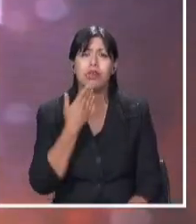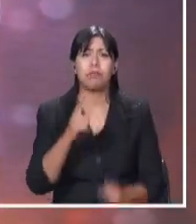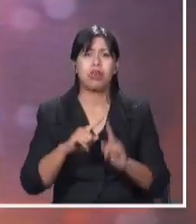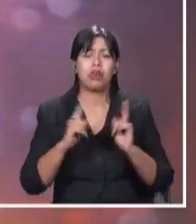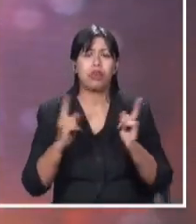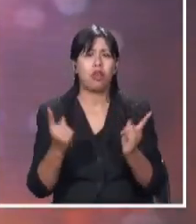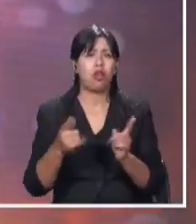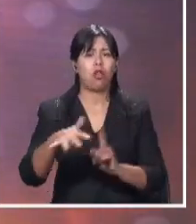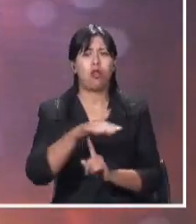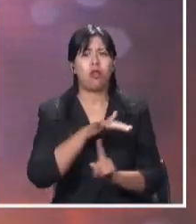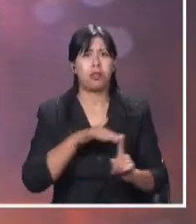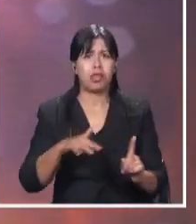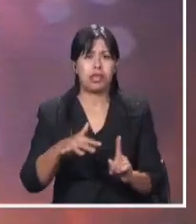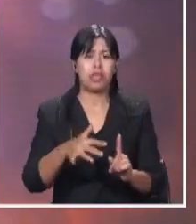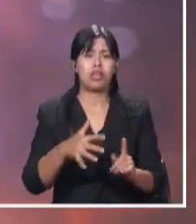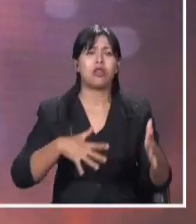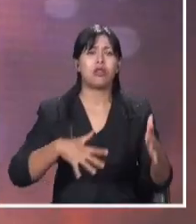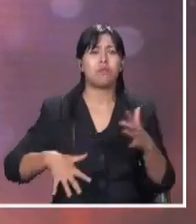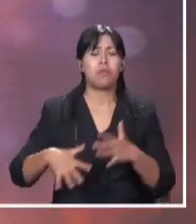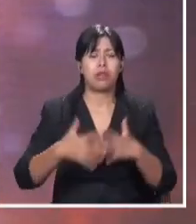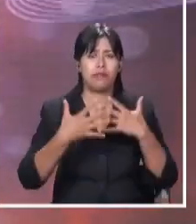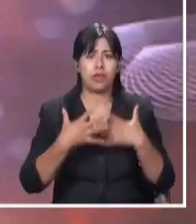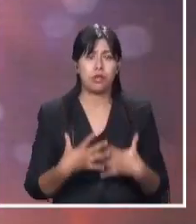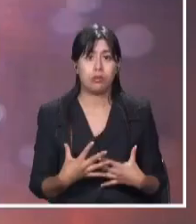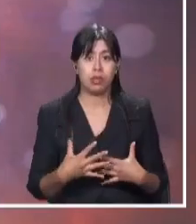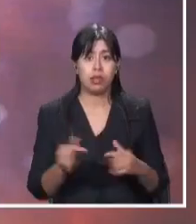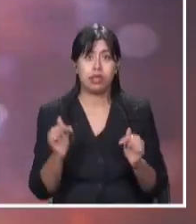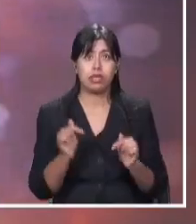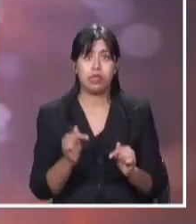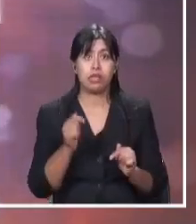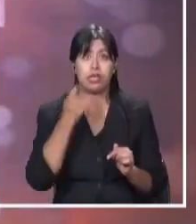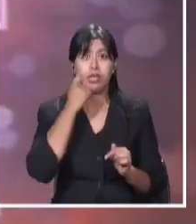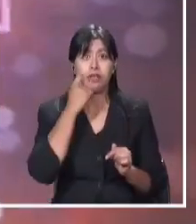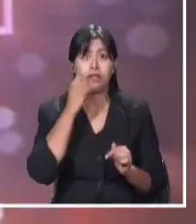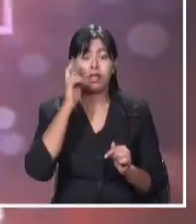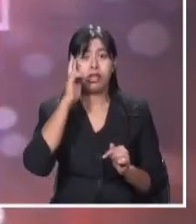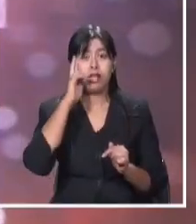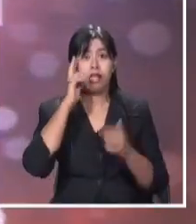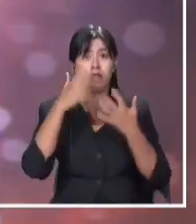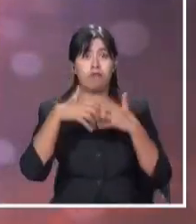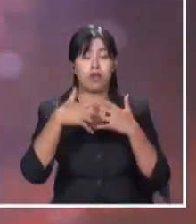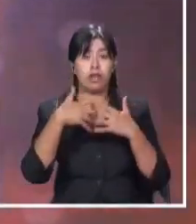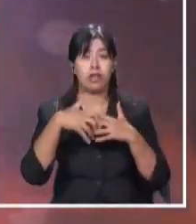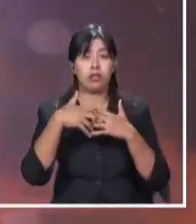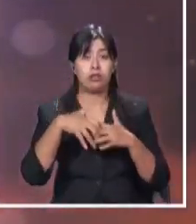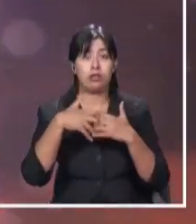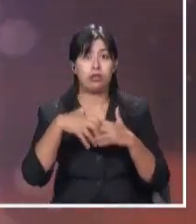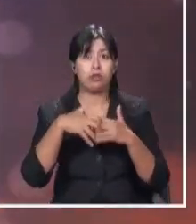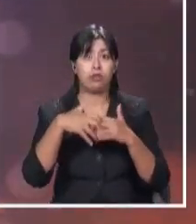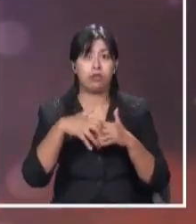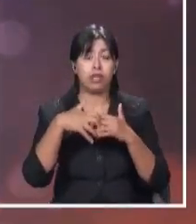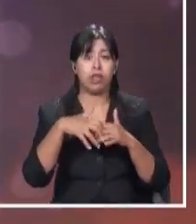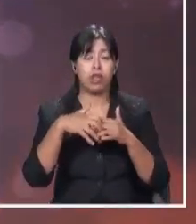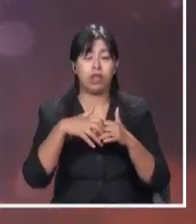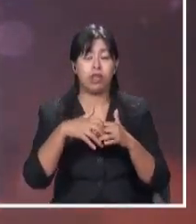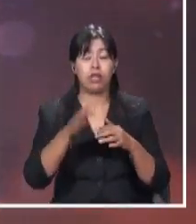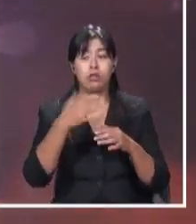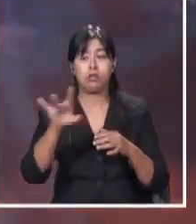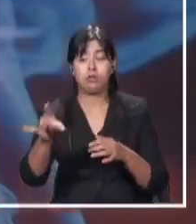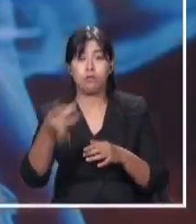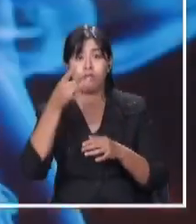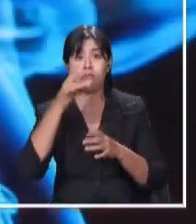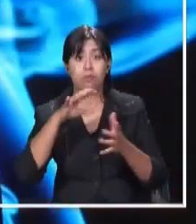estos cuerpos se están moviendo. Y aquí hay algunas reflexiones, por ejemplo, que la forma en que percibimos el mundo en realidad